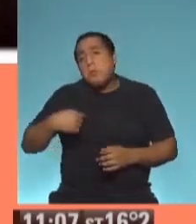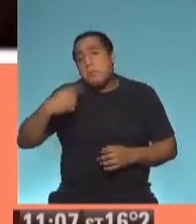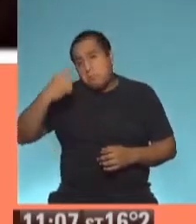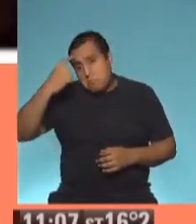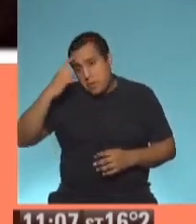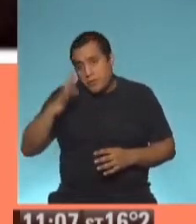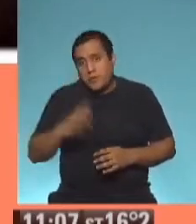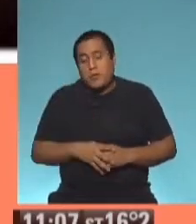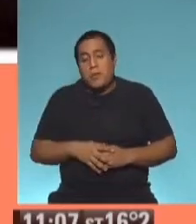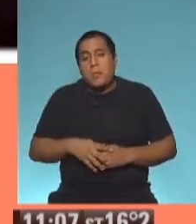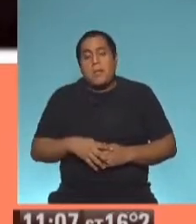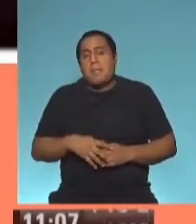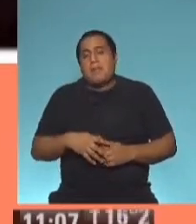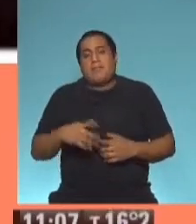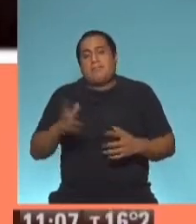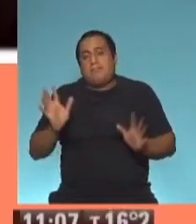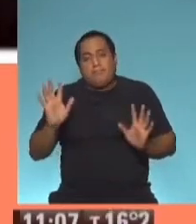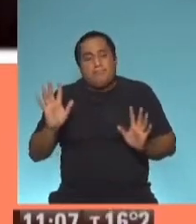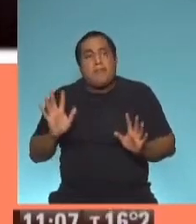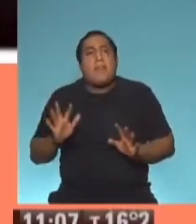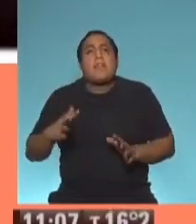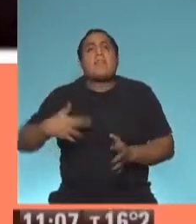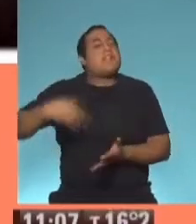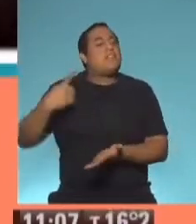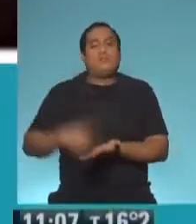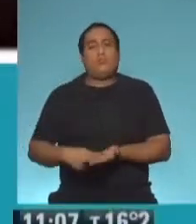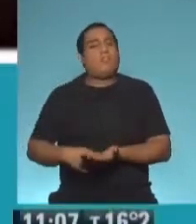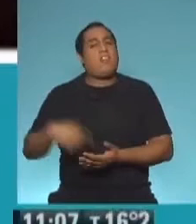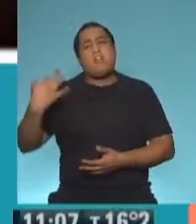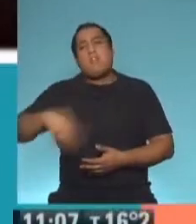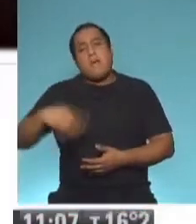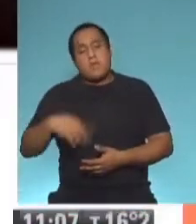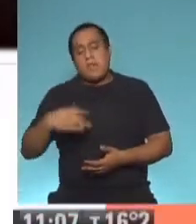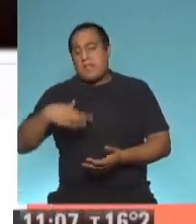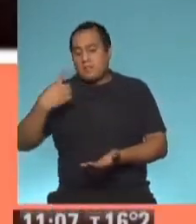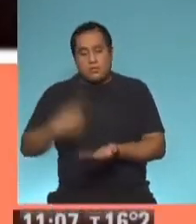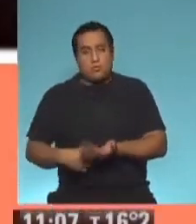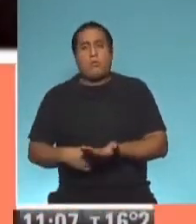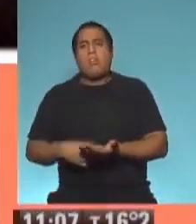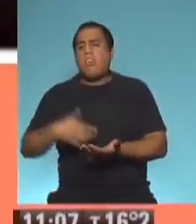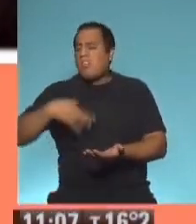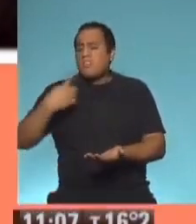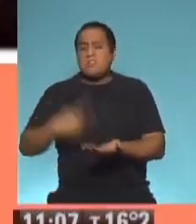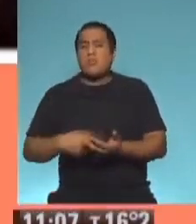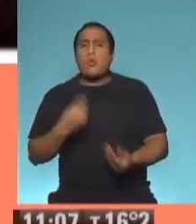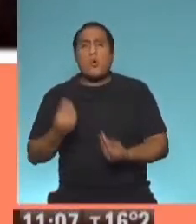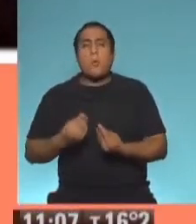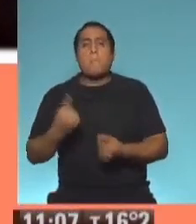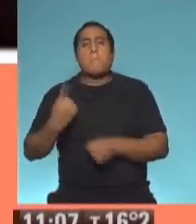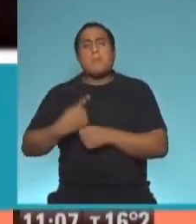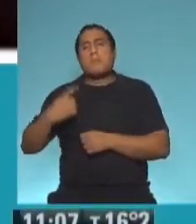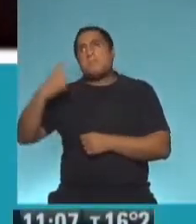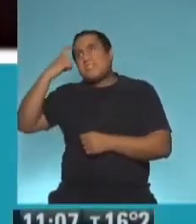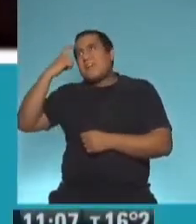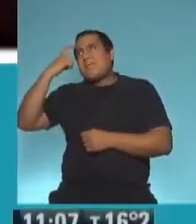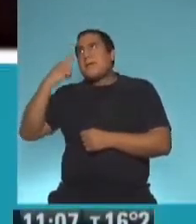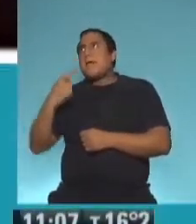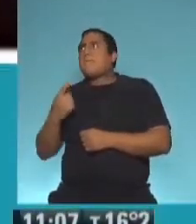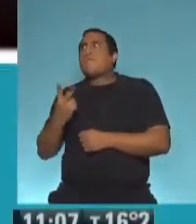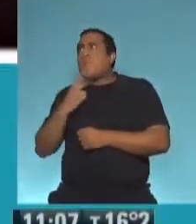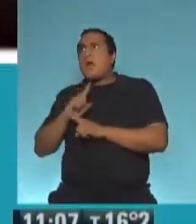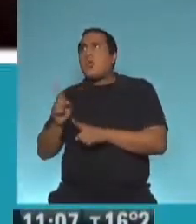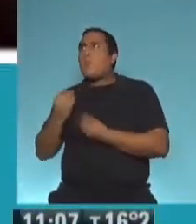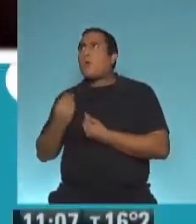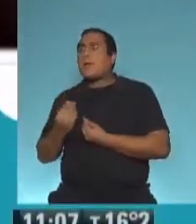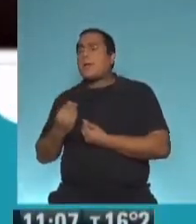algo que te cae de arriba, sino en términos de decisión. Claro. Y la decisión se construye con un motivo, básicamente. Y la